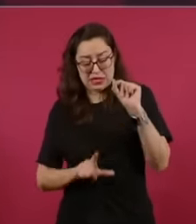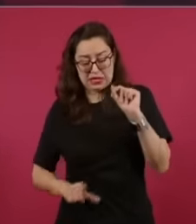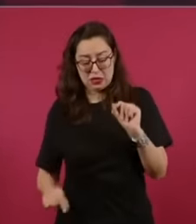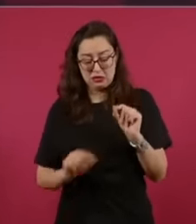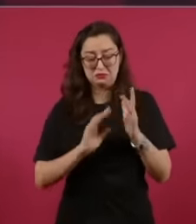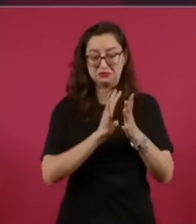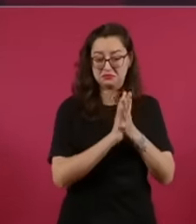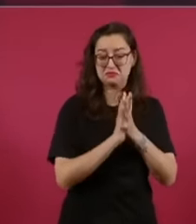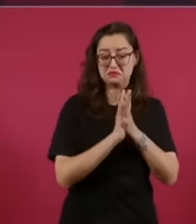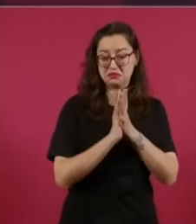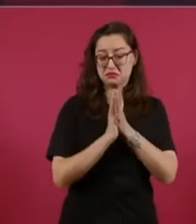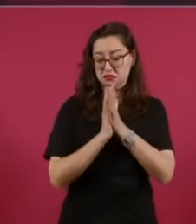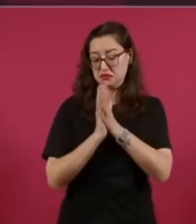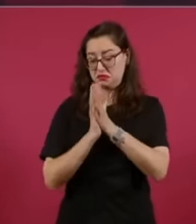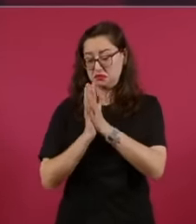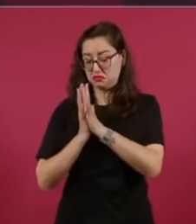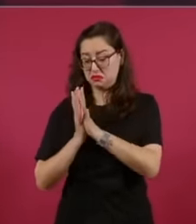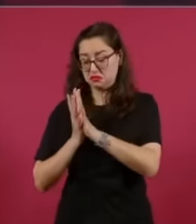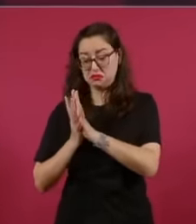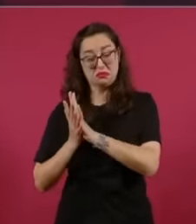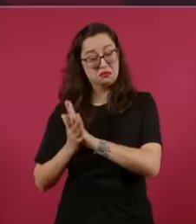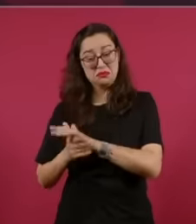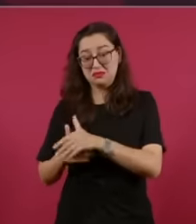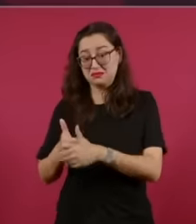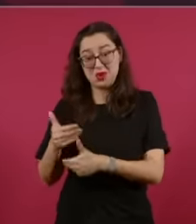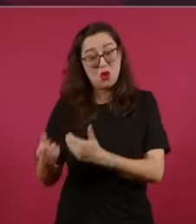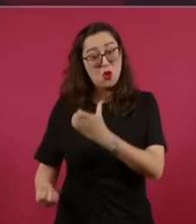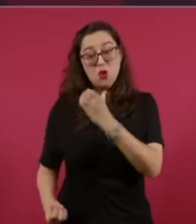Eso ojalá y lo internalicen